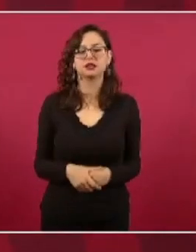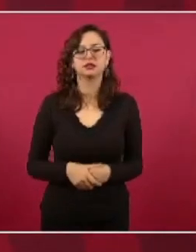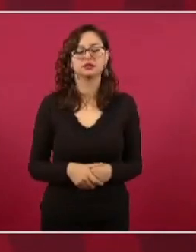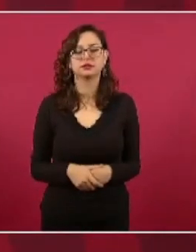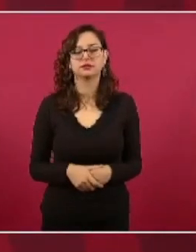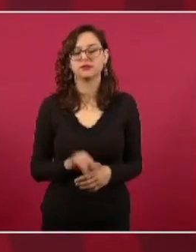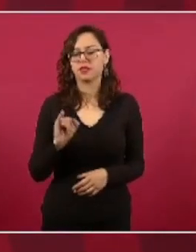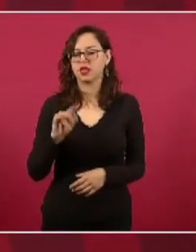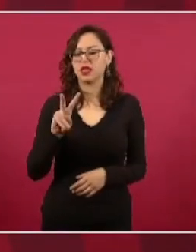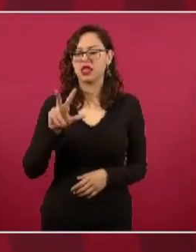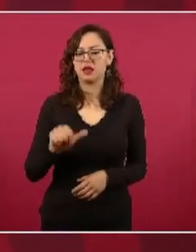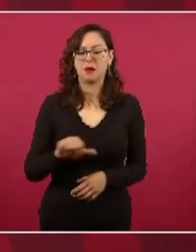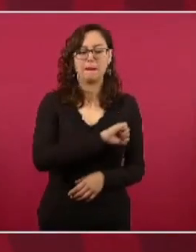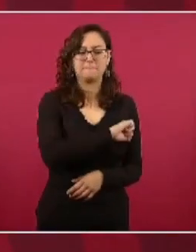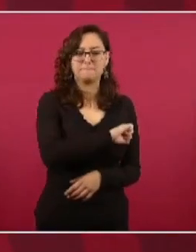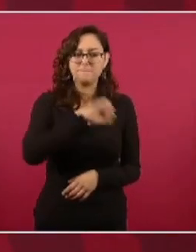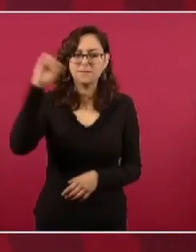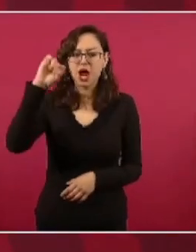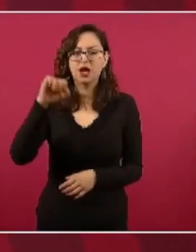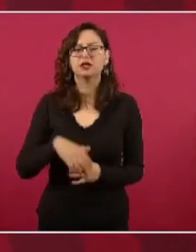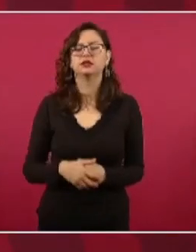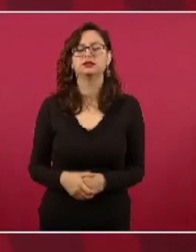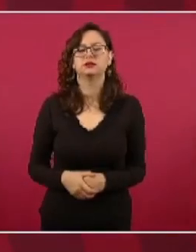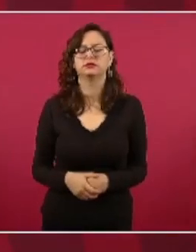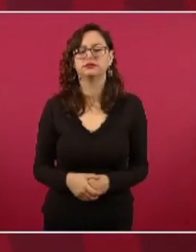aumentaron el IVA,